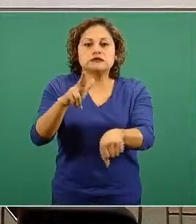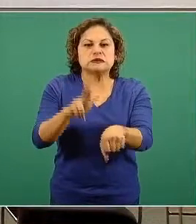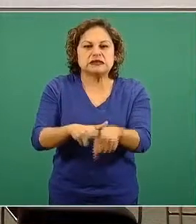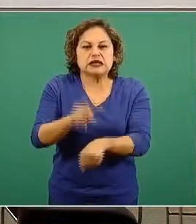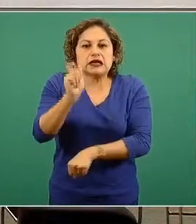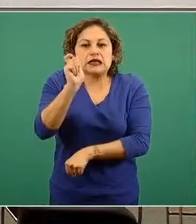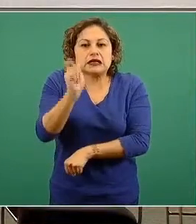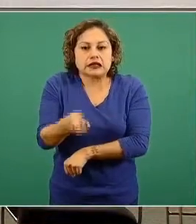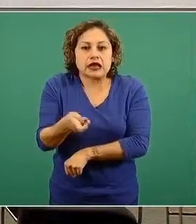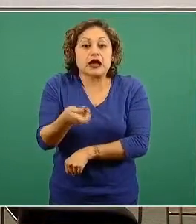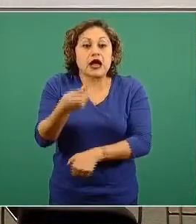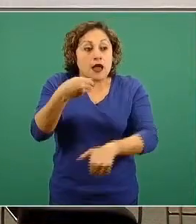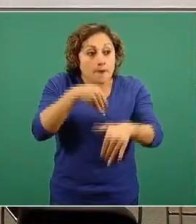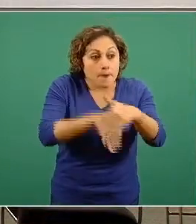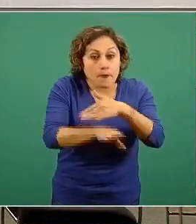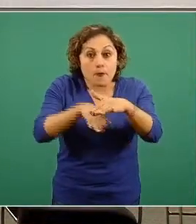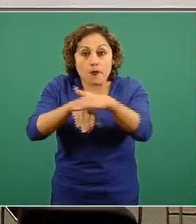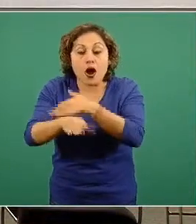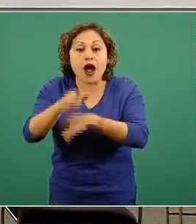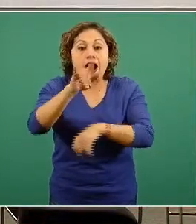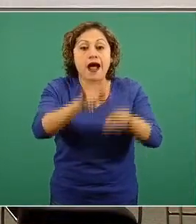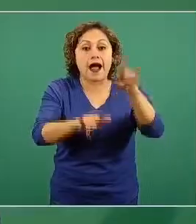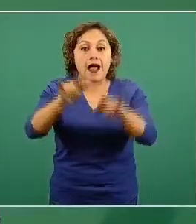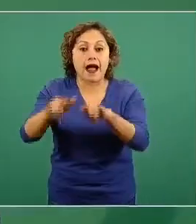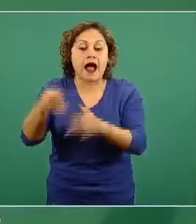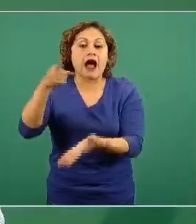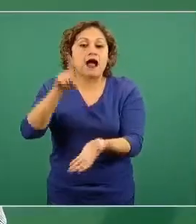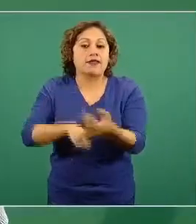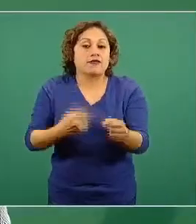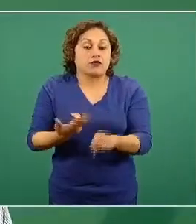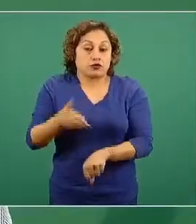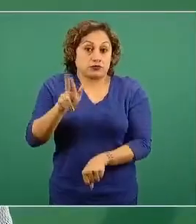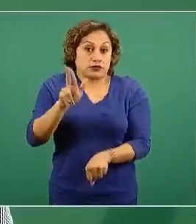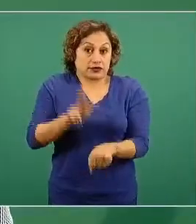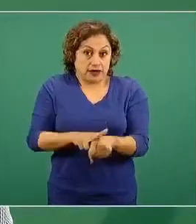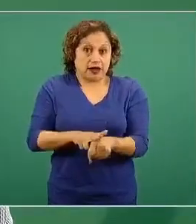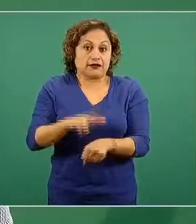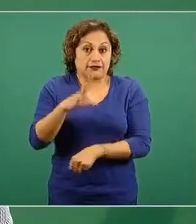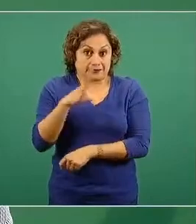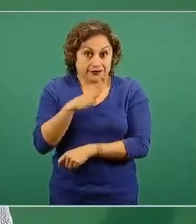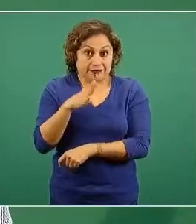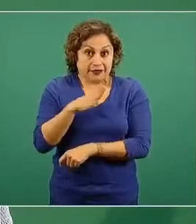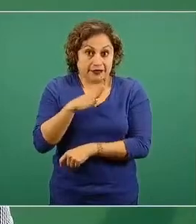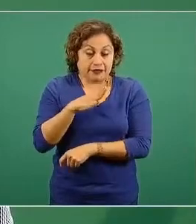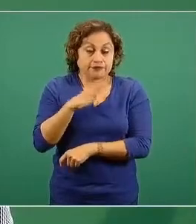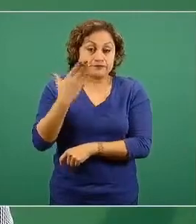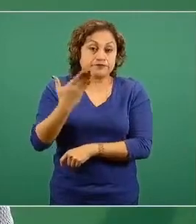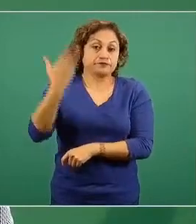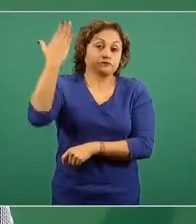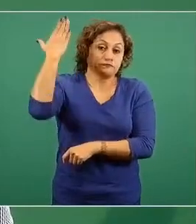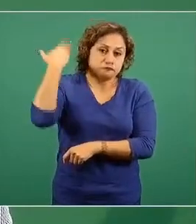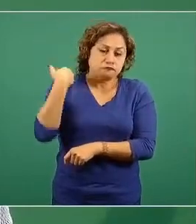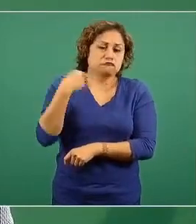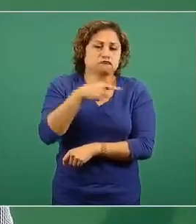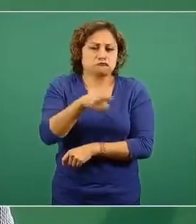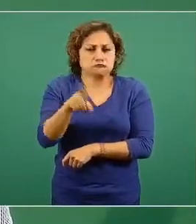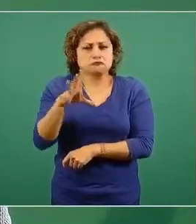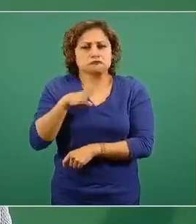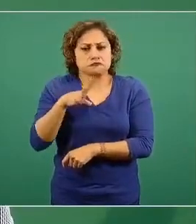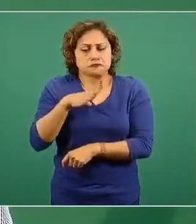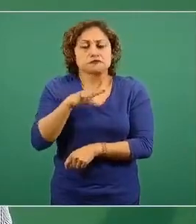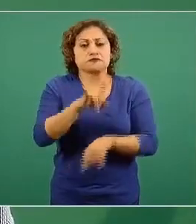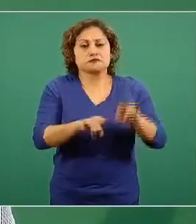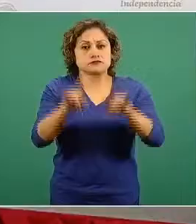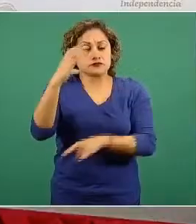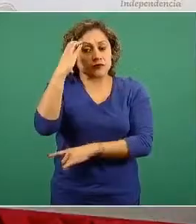estas camas que pueden existir dentro de una unidad hospitalaria que no necesariamente estaban etiquetadas o estaban disponibles